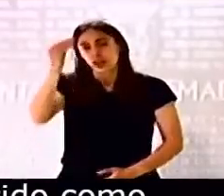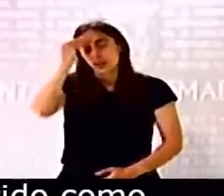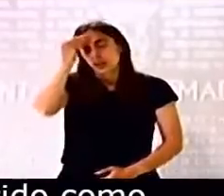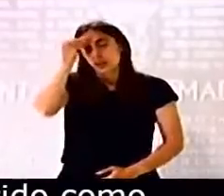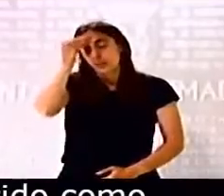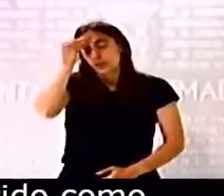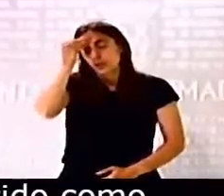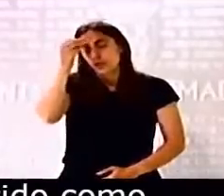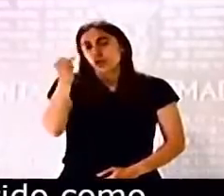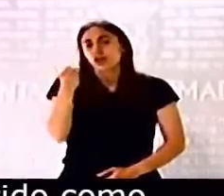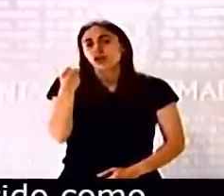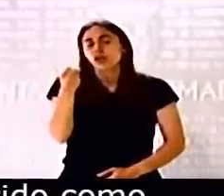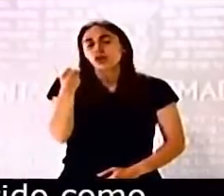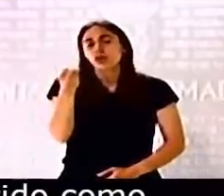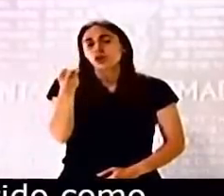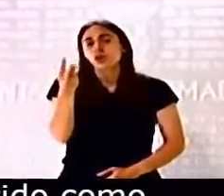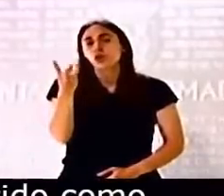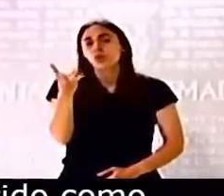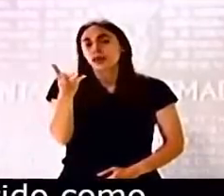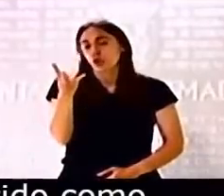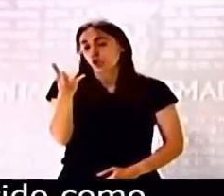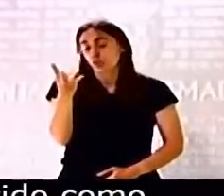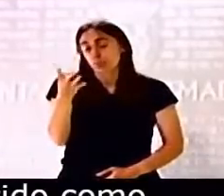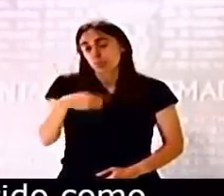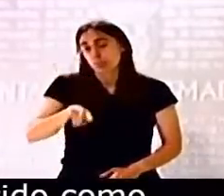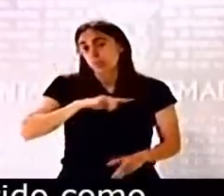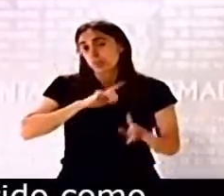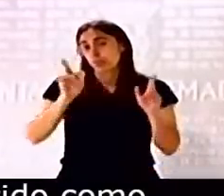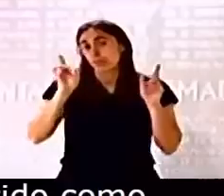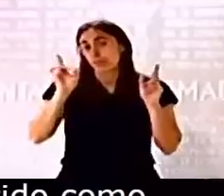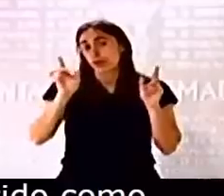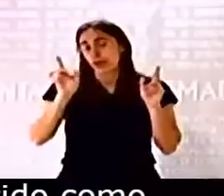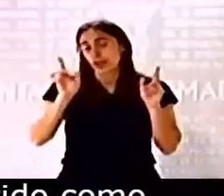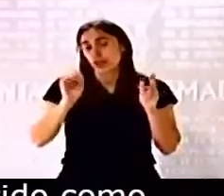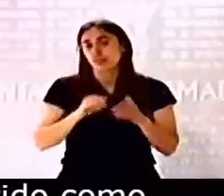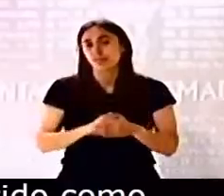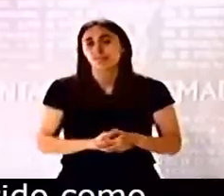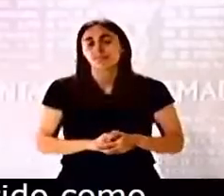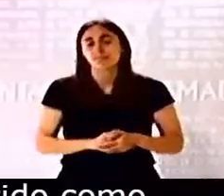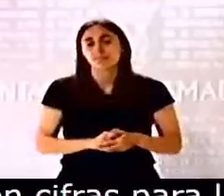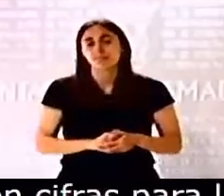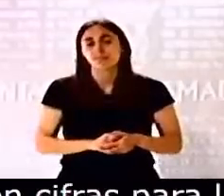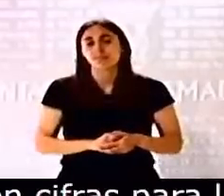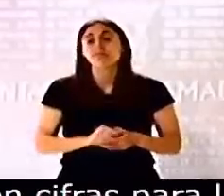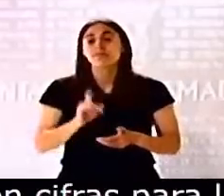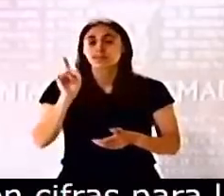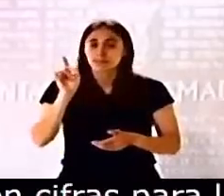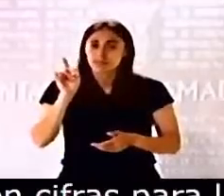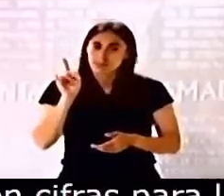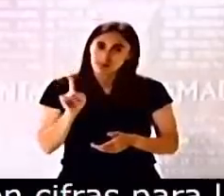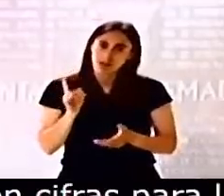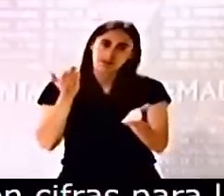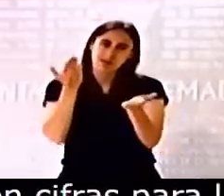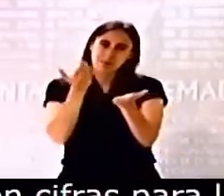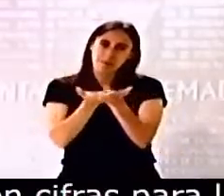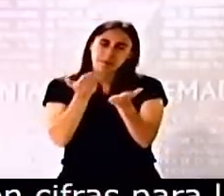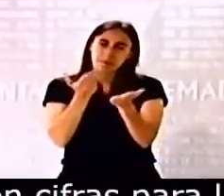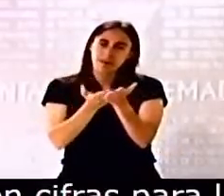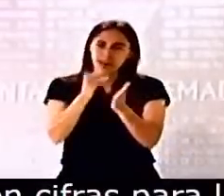para la esperanza, cifras también para apelar y seguir apelando a la responsabilidad,